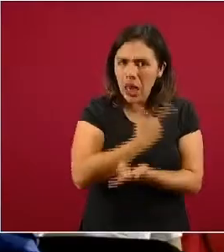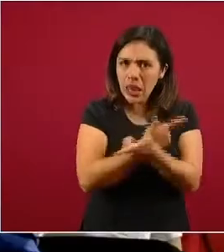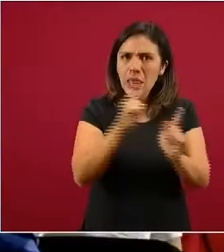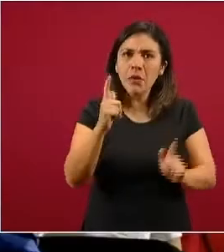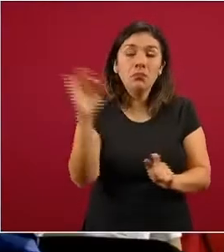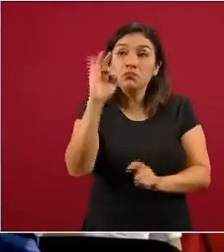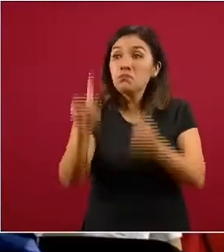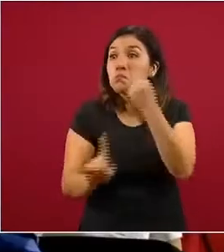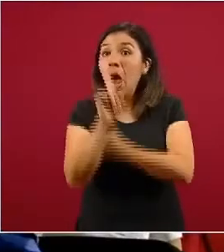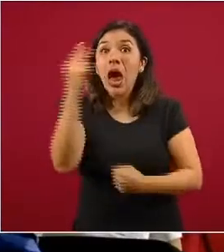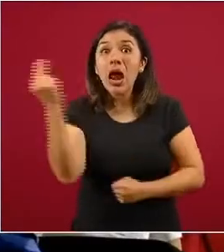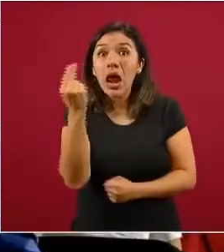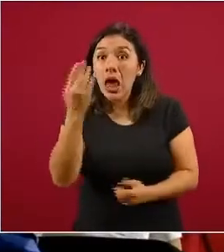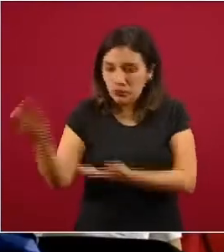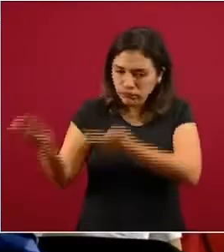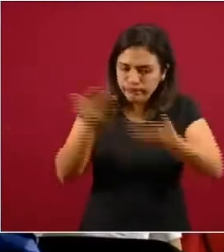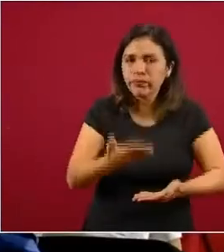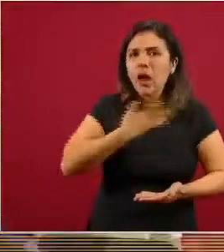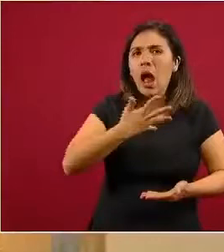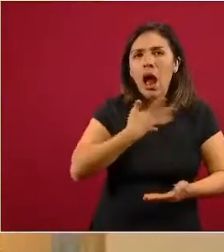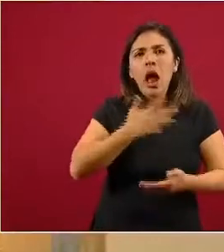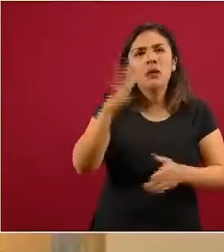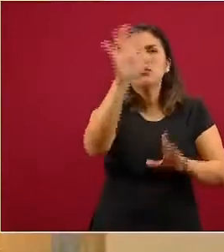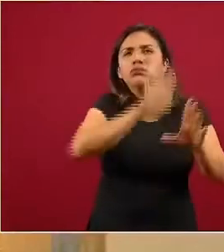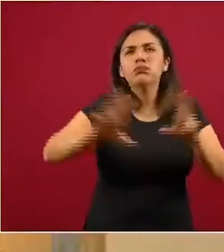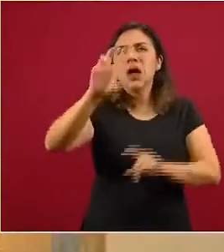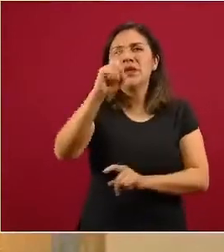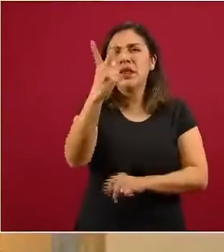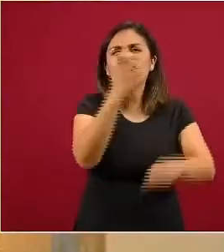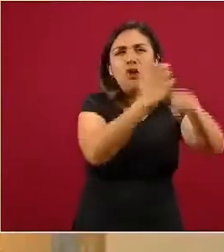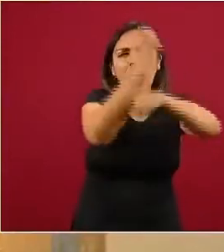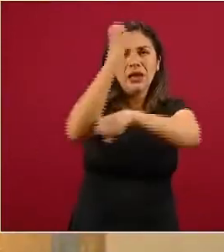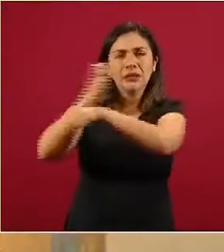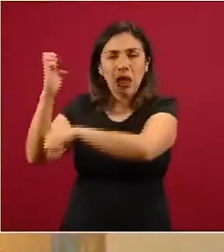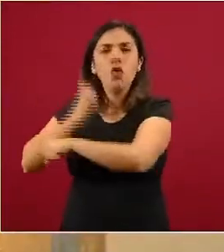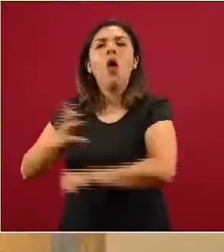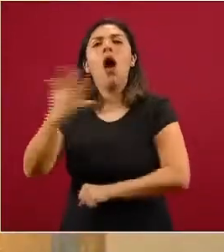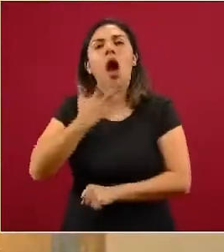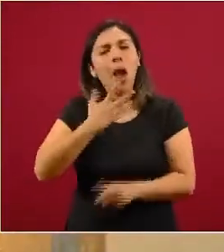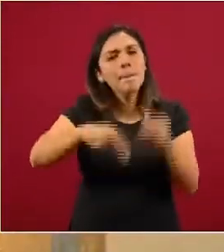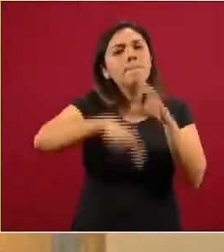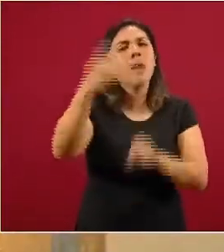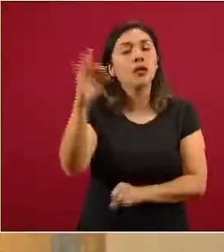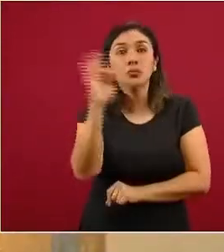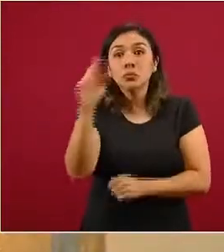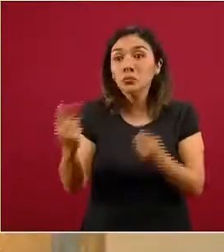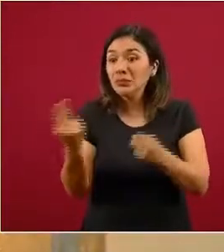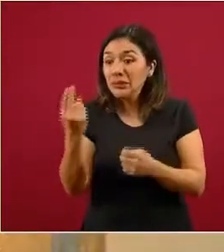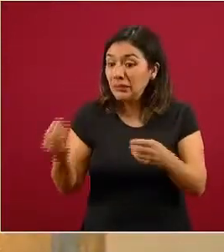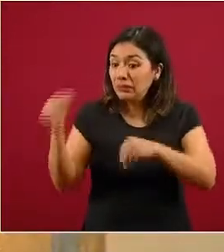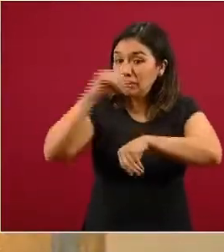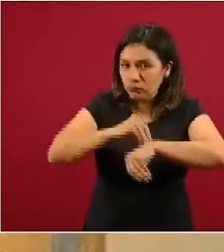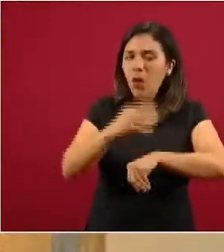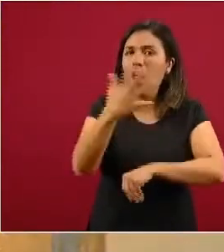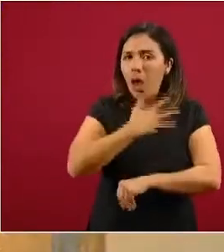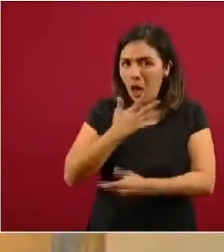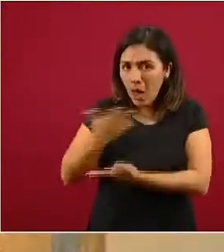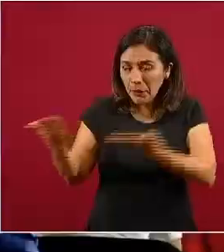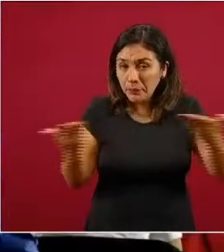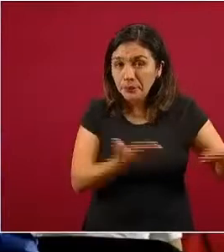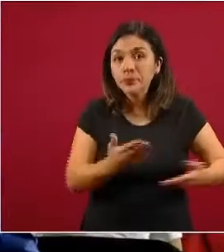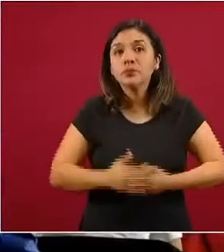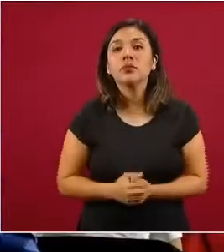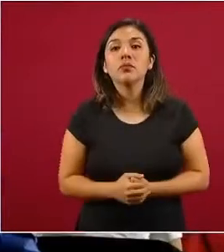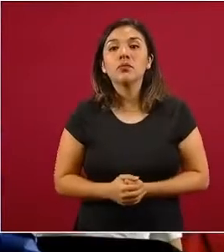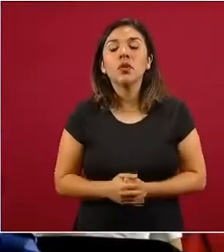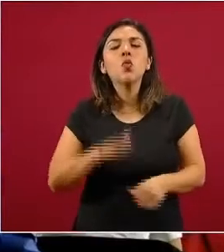de ocupación, el resto es menos del 50%. Esto en total, como pueden ver a la derecha de sus pantallas, representa